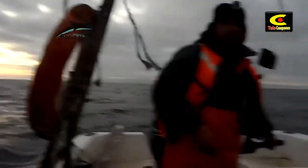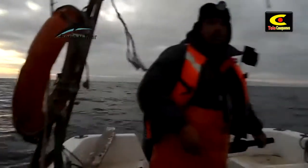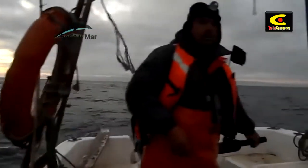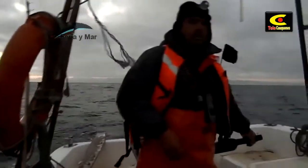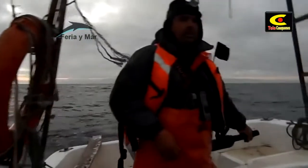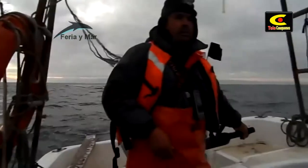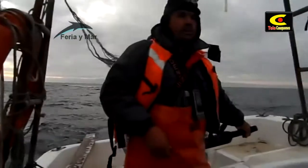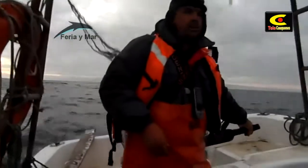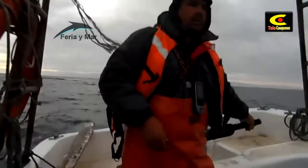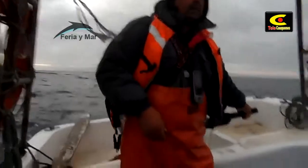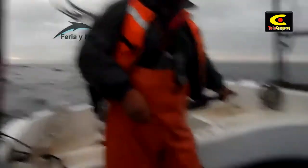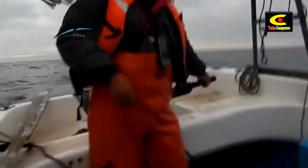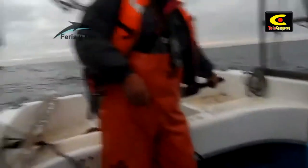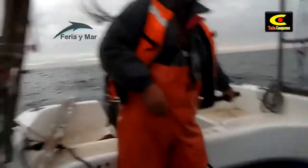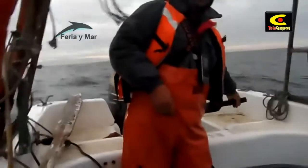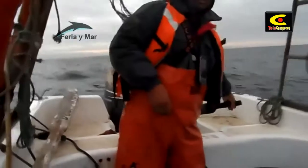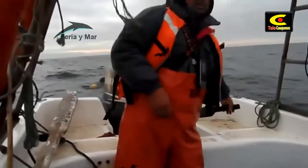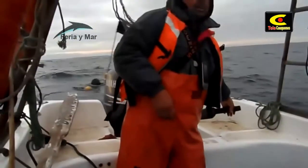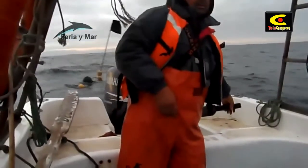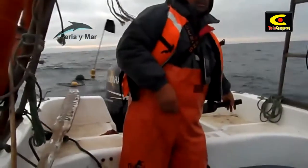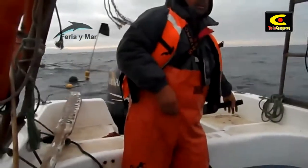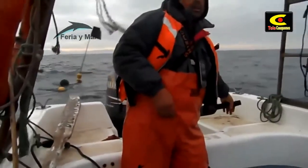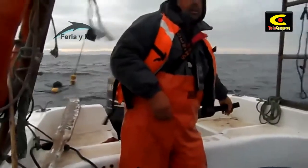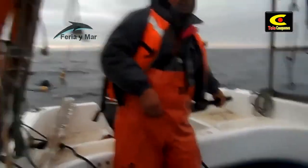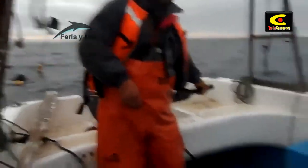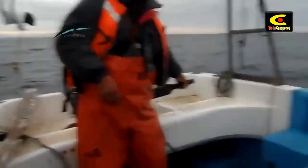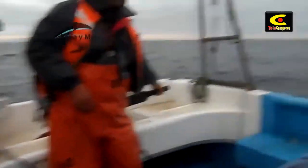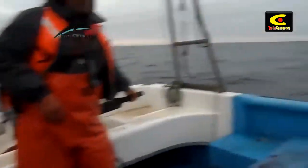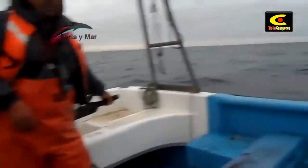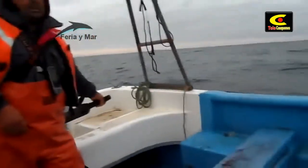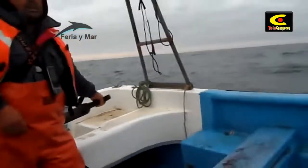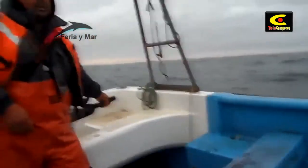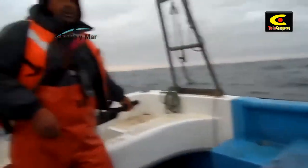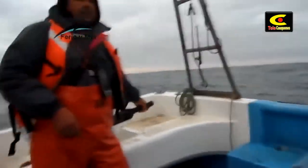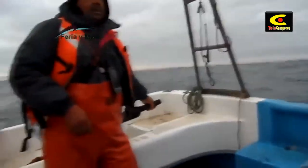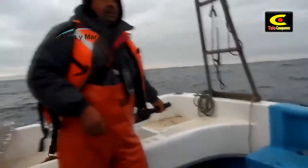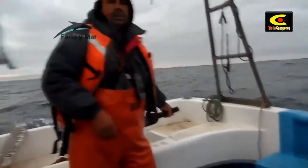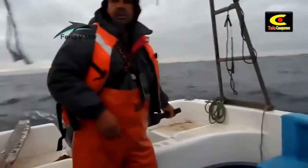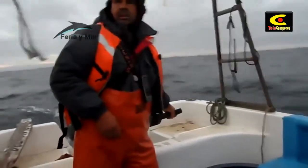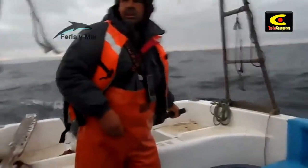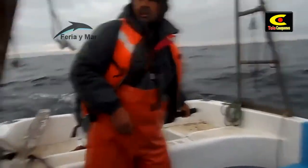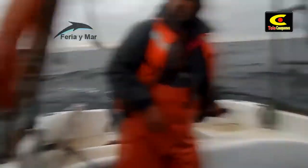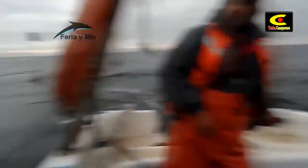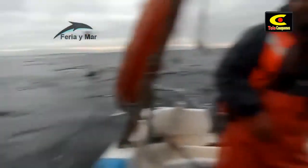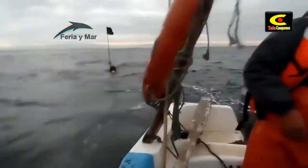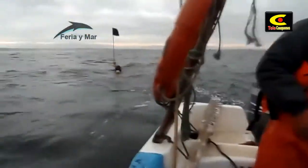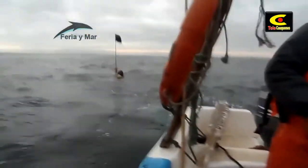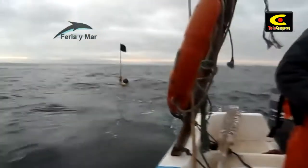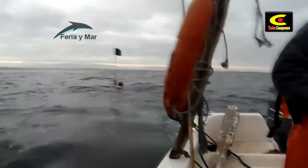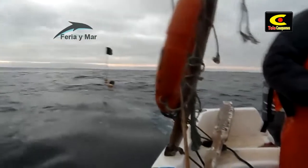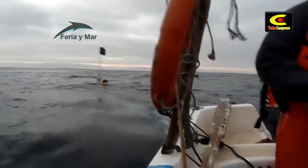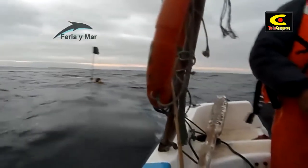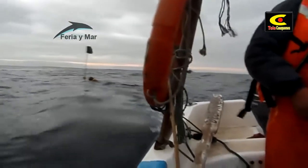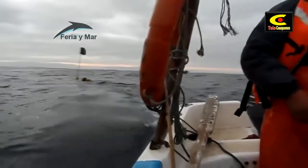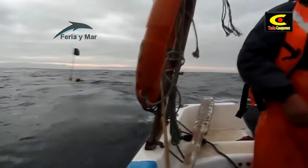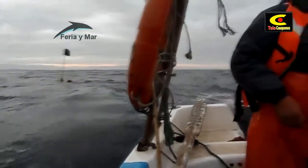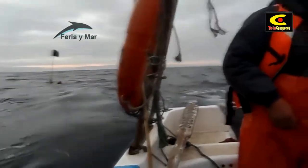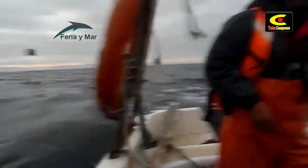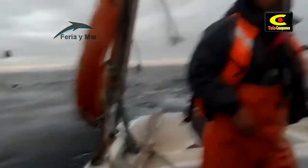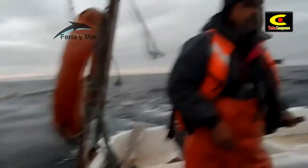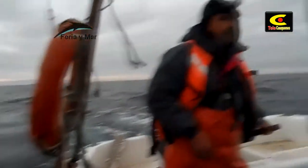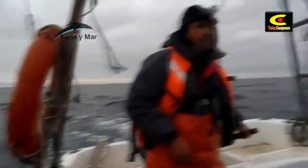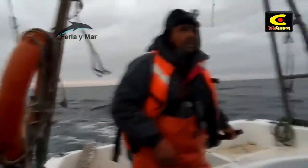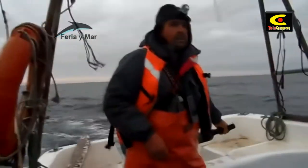para la instalación de los sistemas de posicionamiento satelital ya que lo único que buscan es poder seguir realizando estas malas prácticas sin